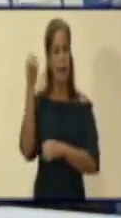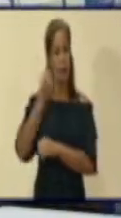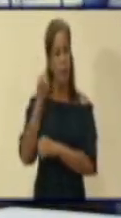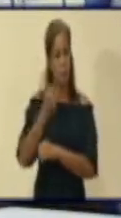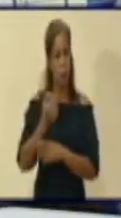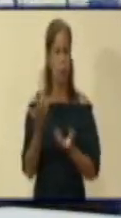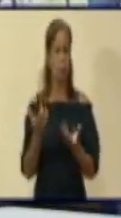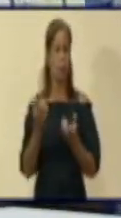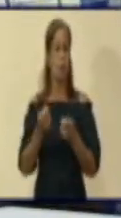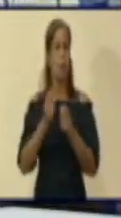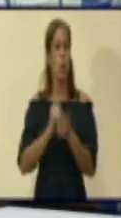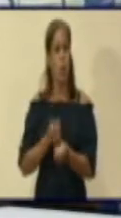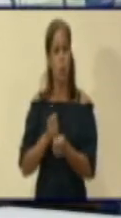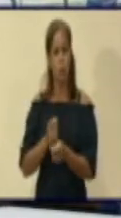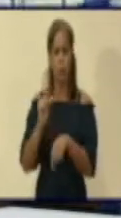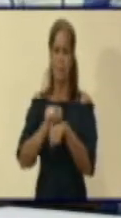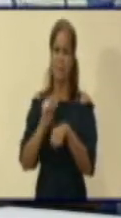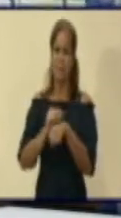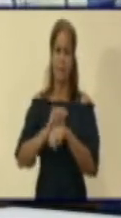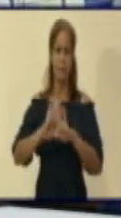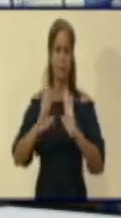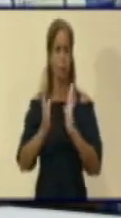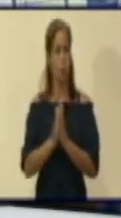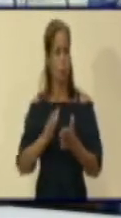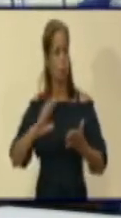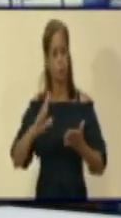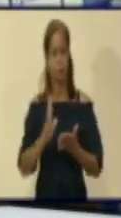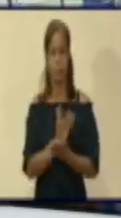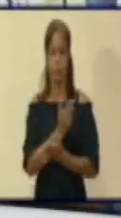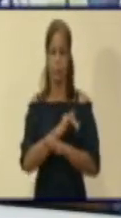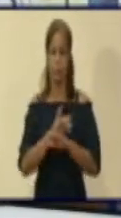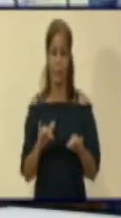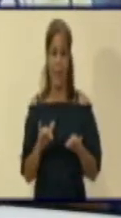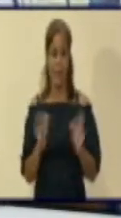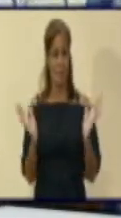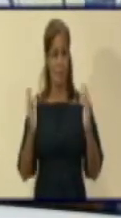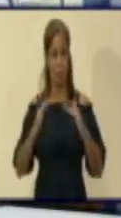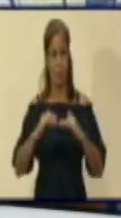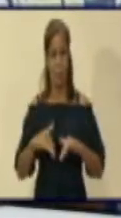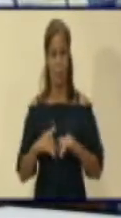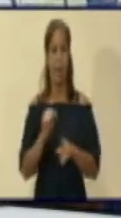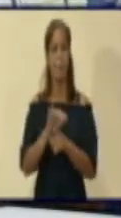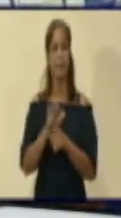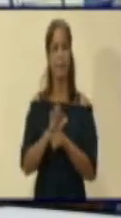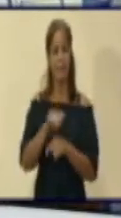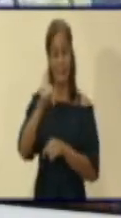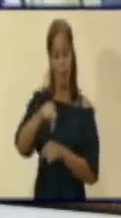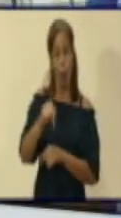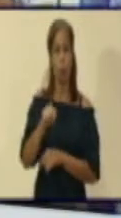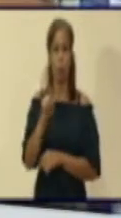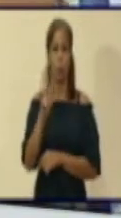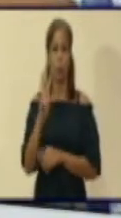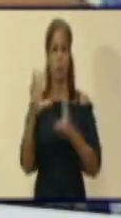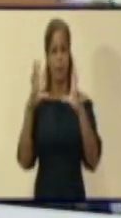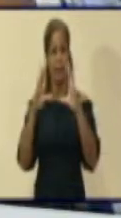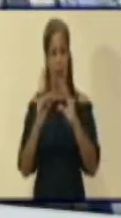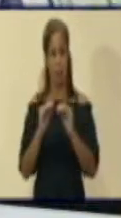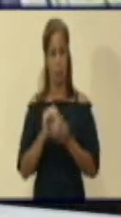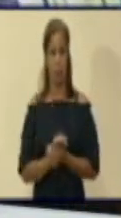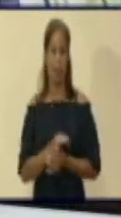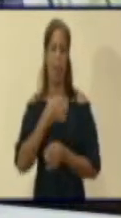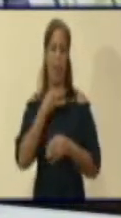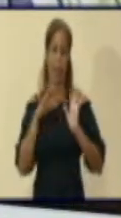ni cativana, ni bicitaxi, ni mototaxi. Todo se suspende a partir de hoy, 12 de la noche. En el caso